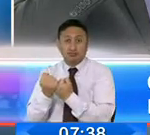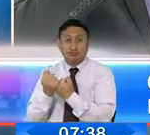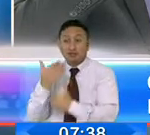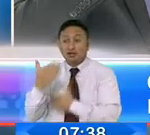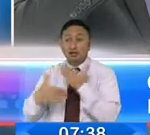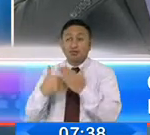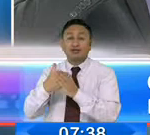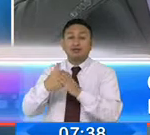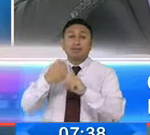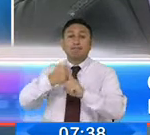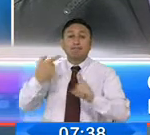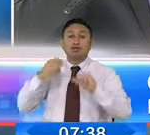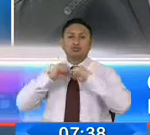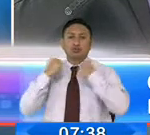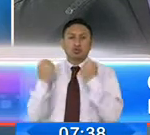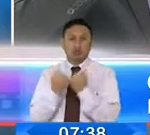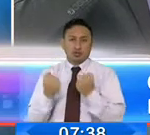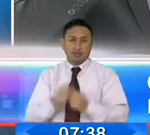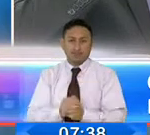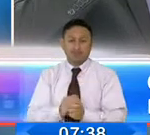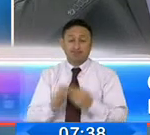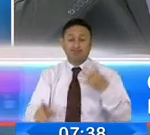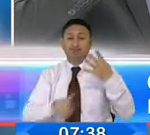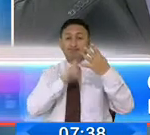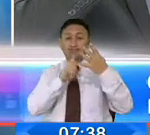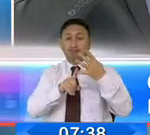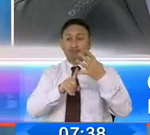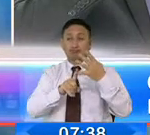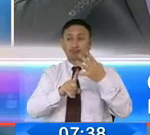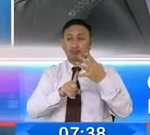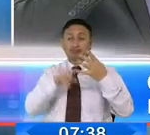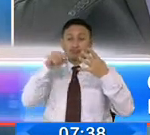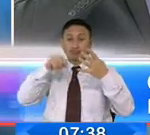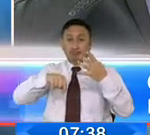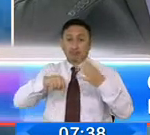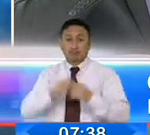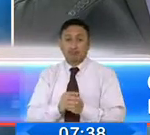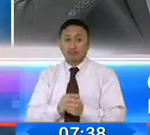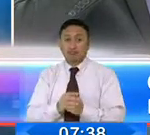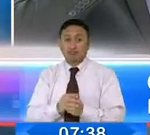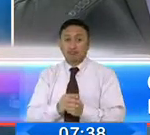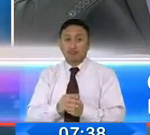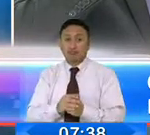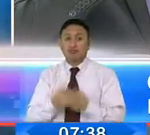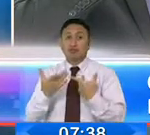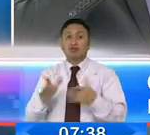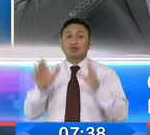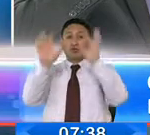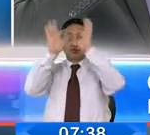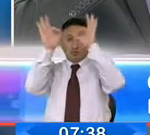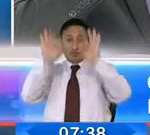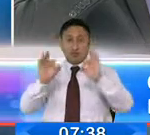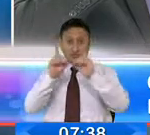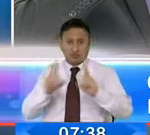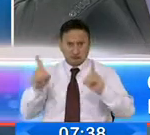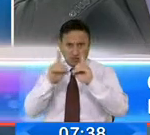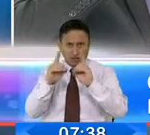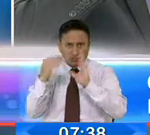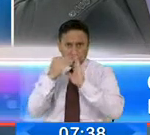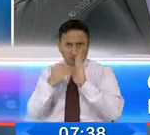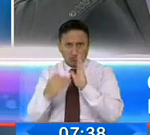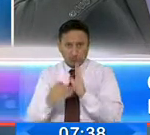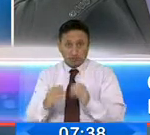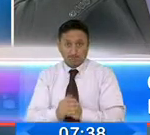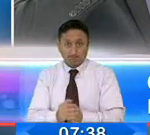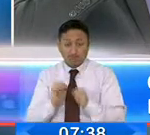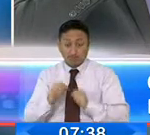proyecto en la sociedad. El cuarto paso, postular complementando los formularios y los datos establecidos. En ese sentido,